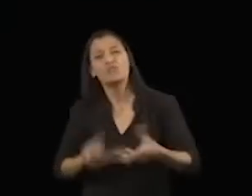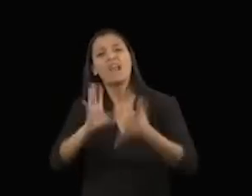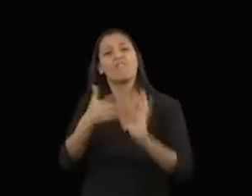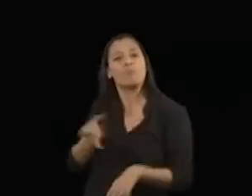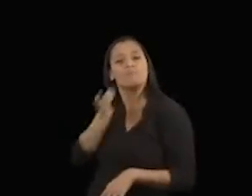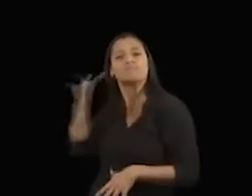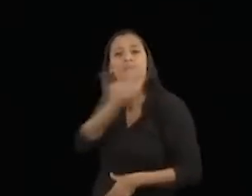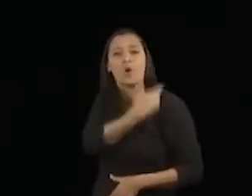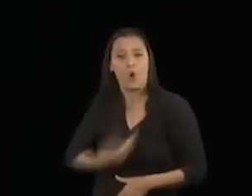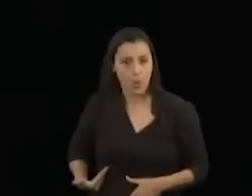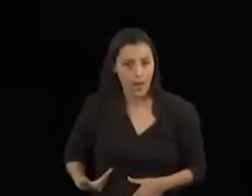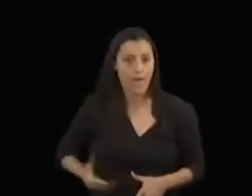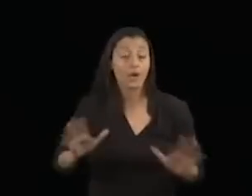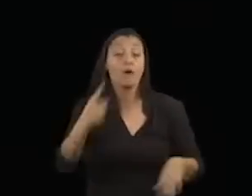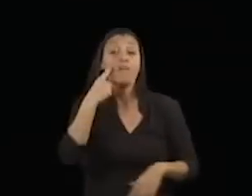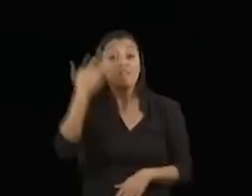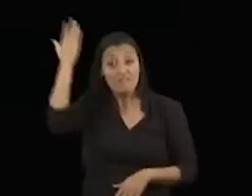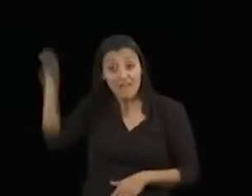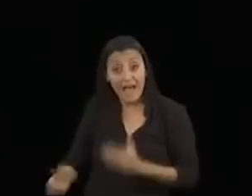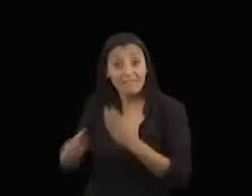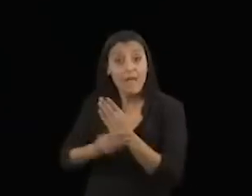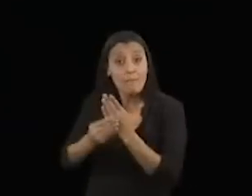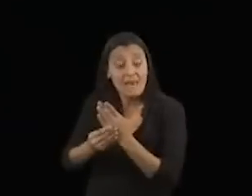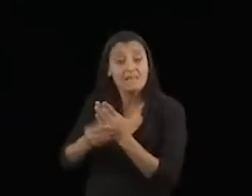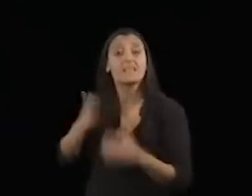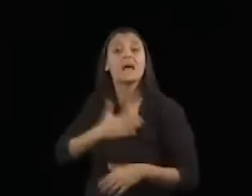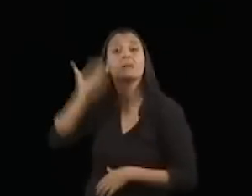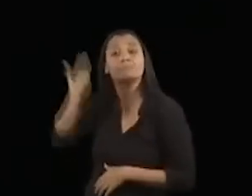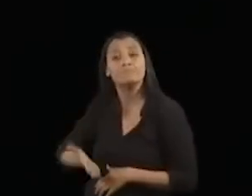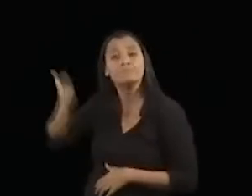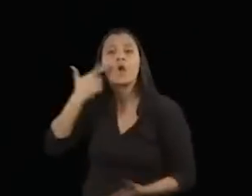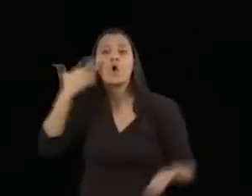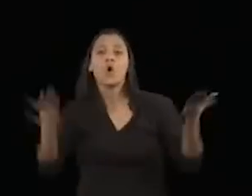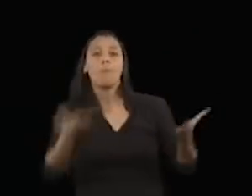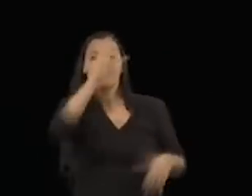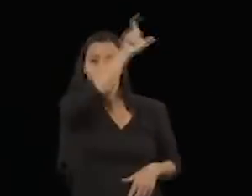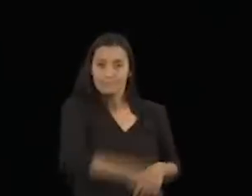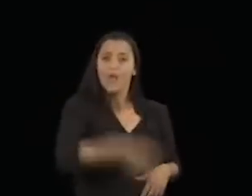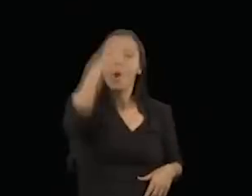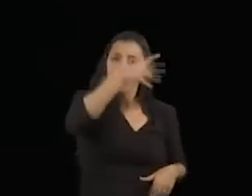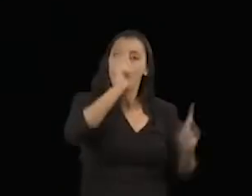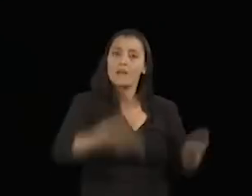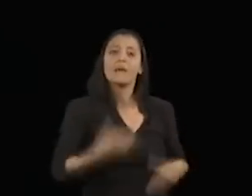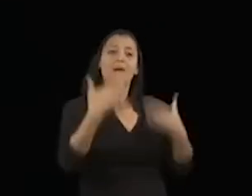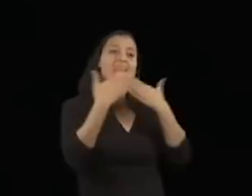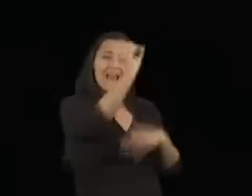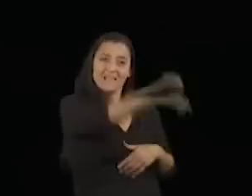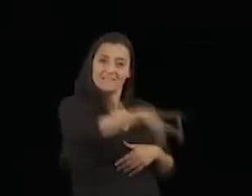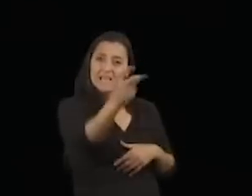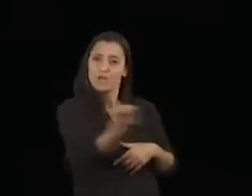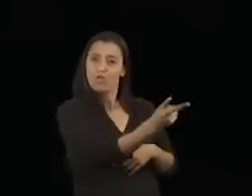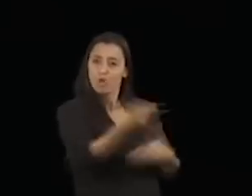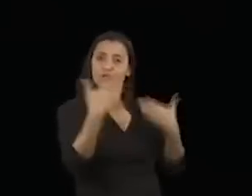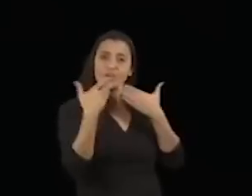la cosa maravillosa que hizo la ministra Petovelo junto a la ministra Bullrich, a quien agradezco que esté presente aquí.